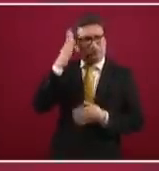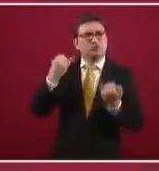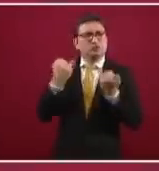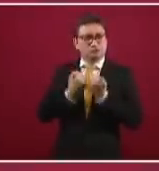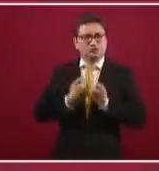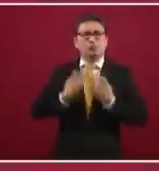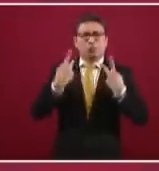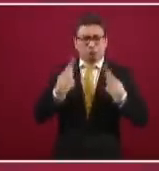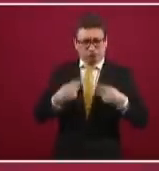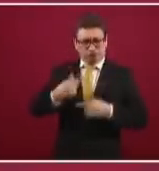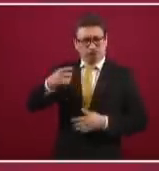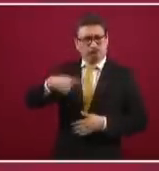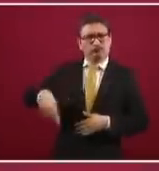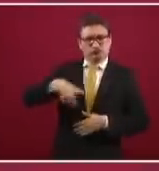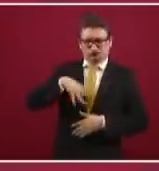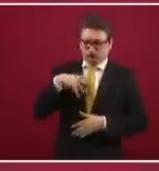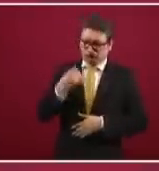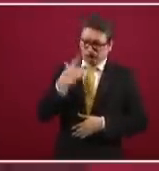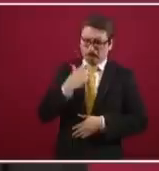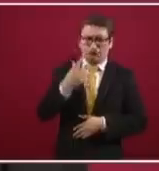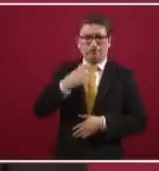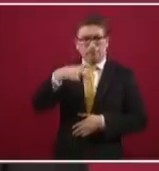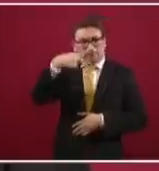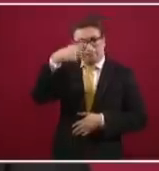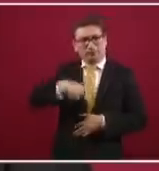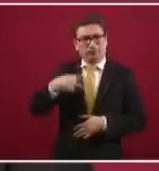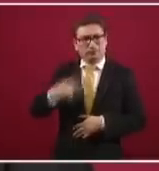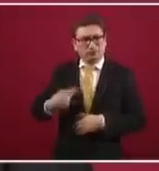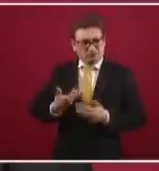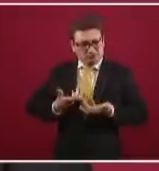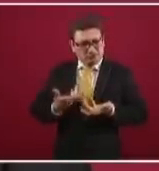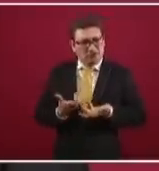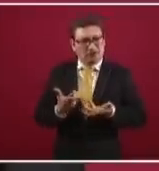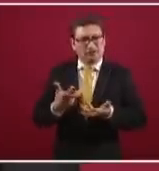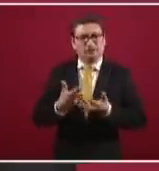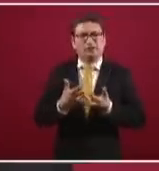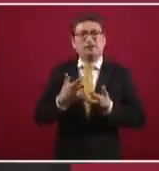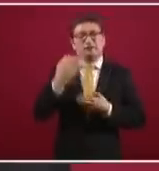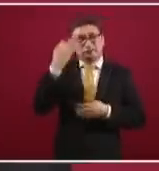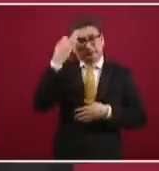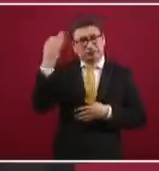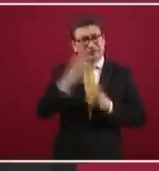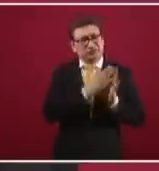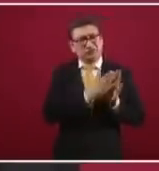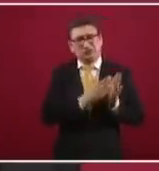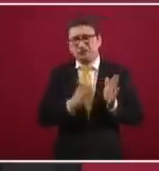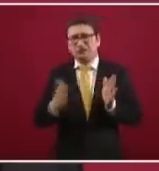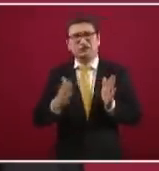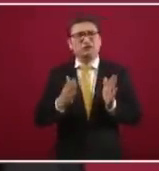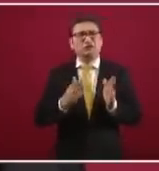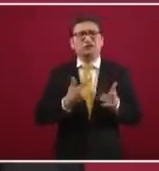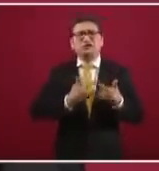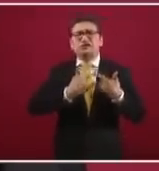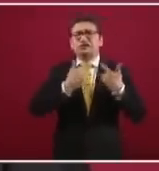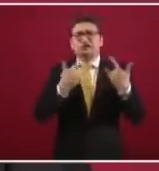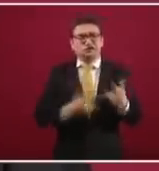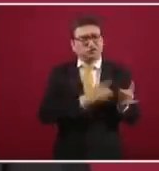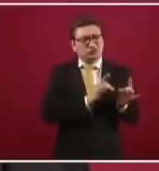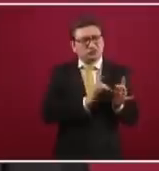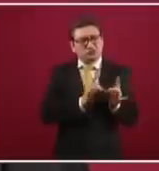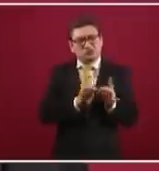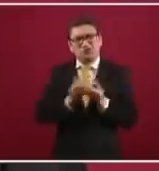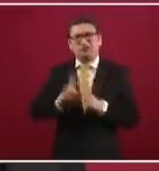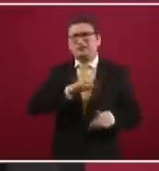México, que en distintos momentos ha